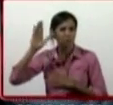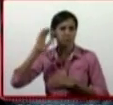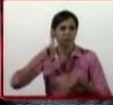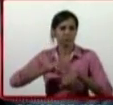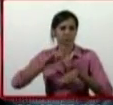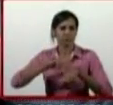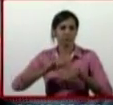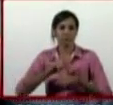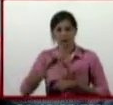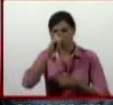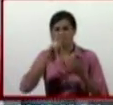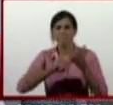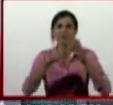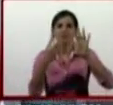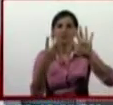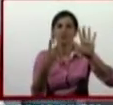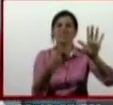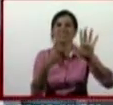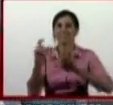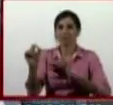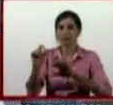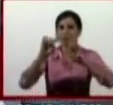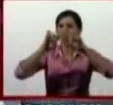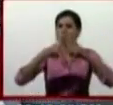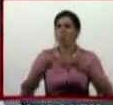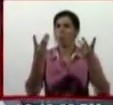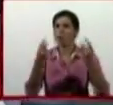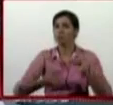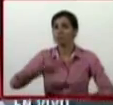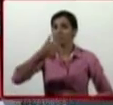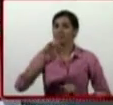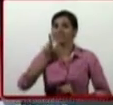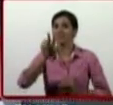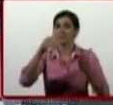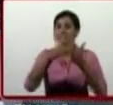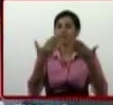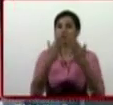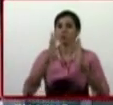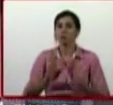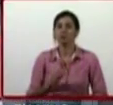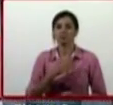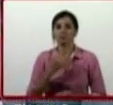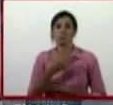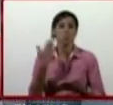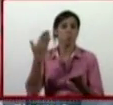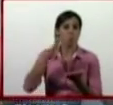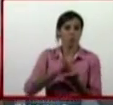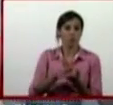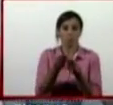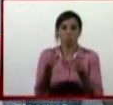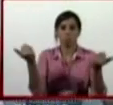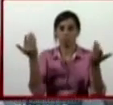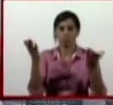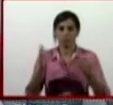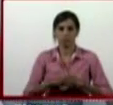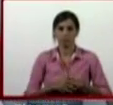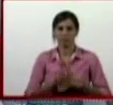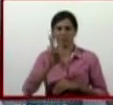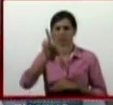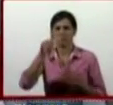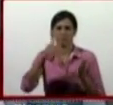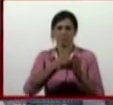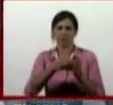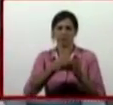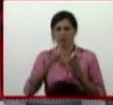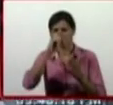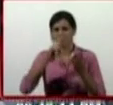década de los 60 solamente se contabilizan más de 3.000 estudiantes venezolanos desaparecidos. 3.000 en los